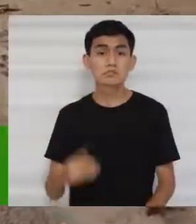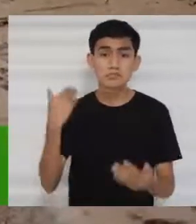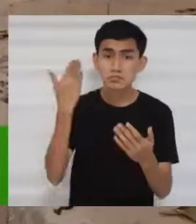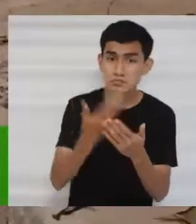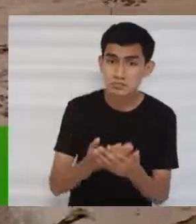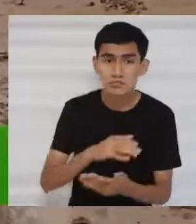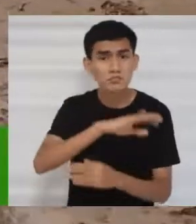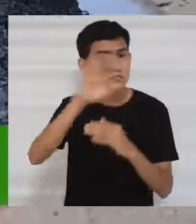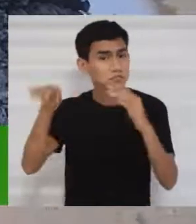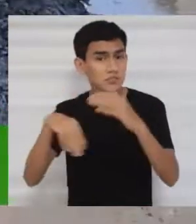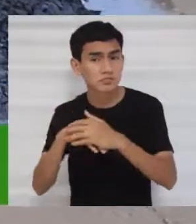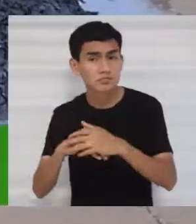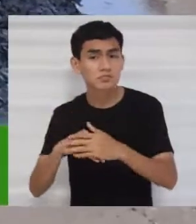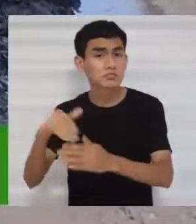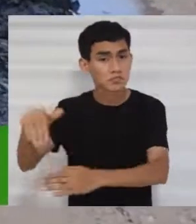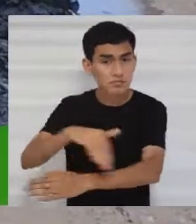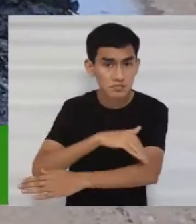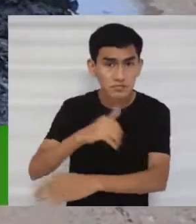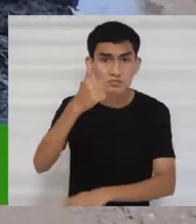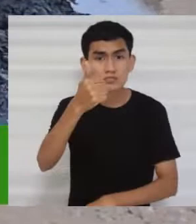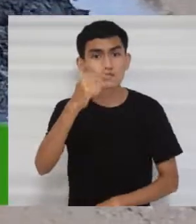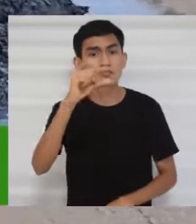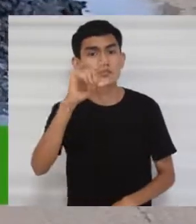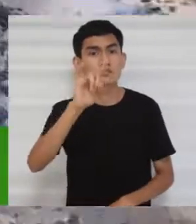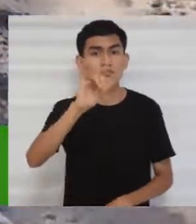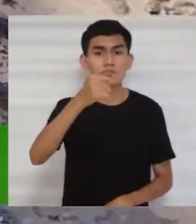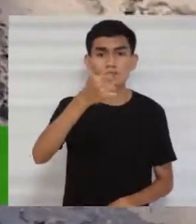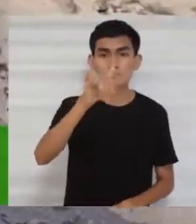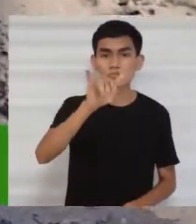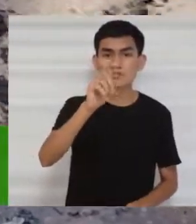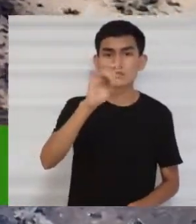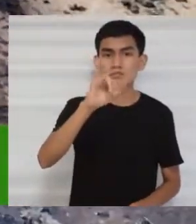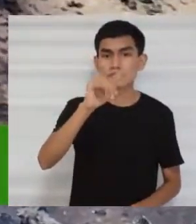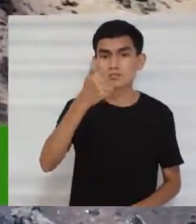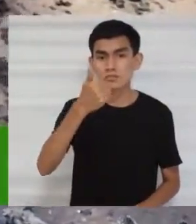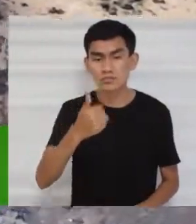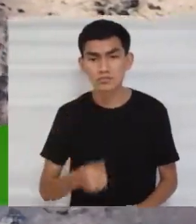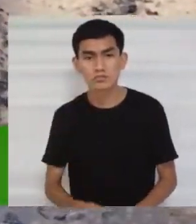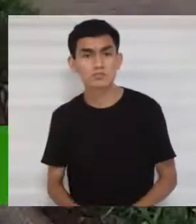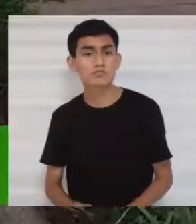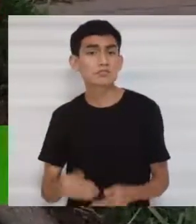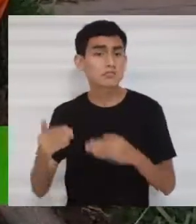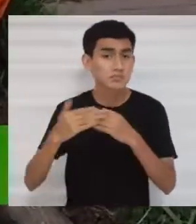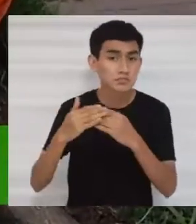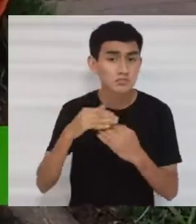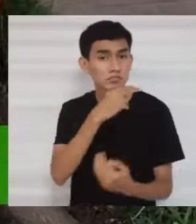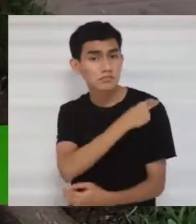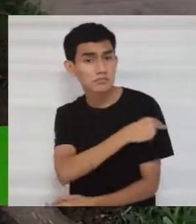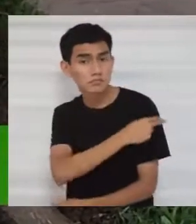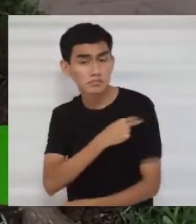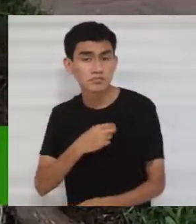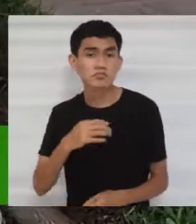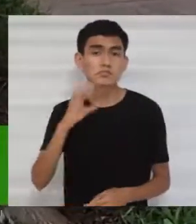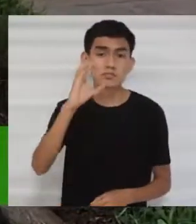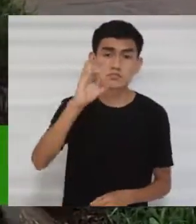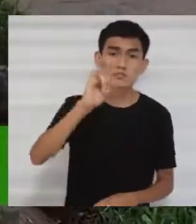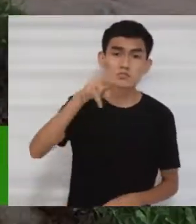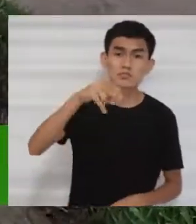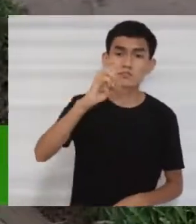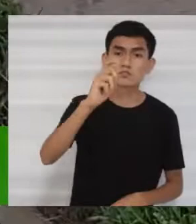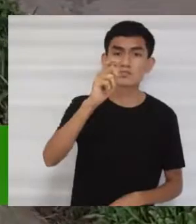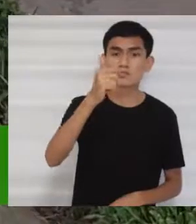es el sector Aguaitía, todo lo que es el frontis del hospital, se va a limpiar todo lo que ambos lados, las cunetas. Se va a sacar la